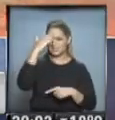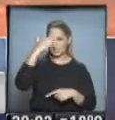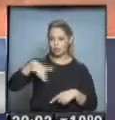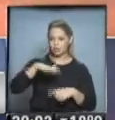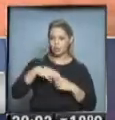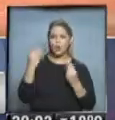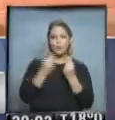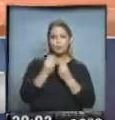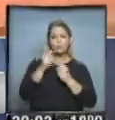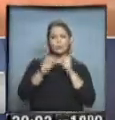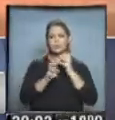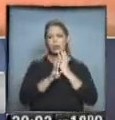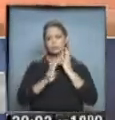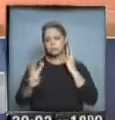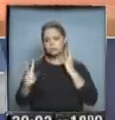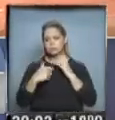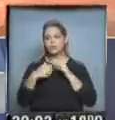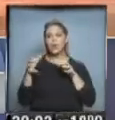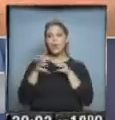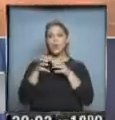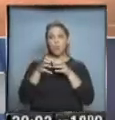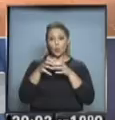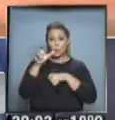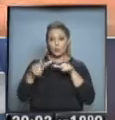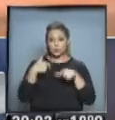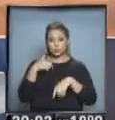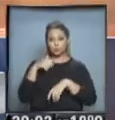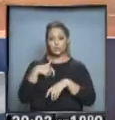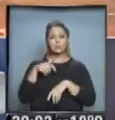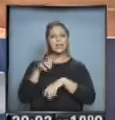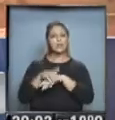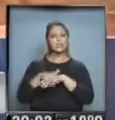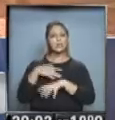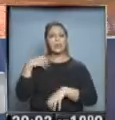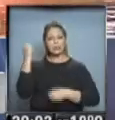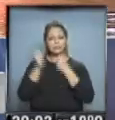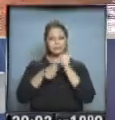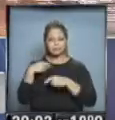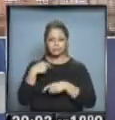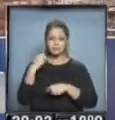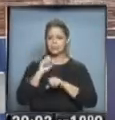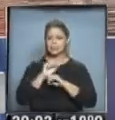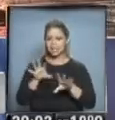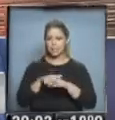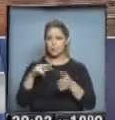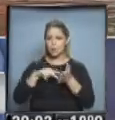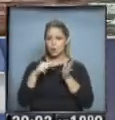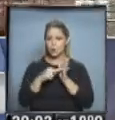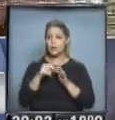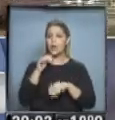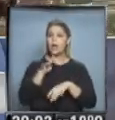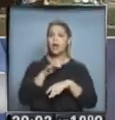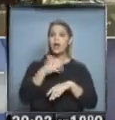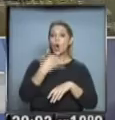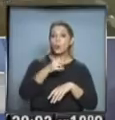reunió muchísima gente. Bueno, allí un grupo de personas protagonizó disturbios, los está protagonizando en este instante, que obligaron a la